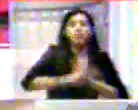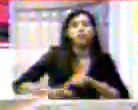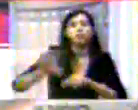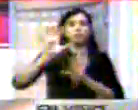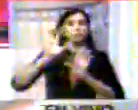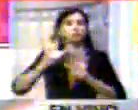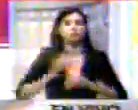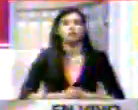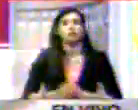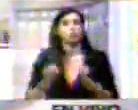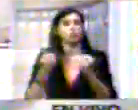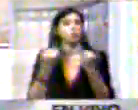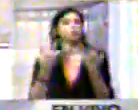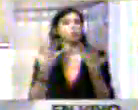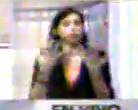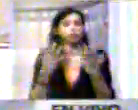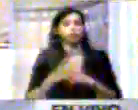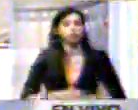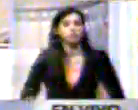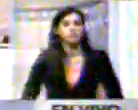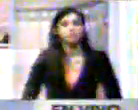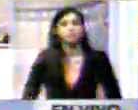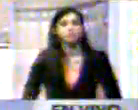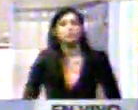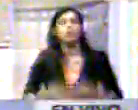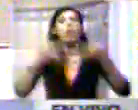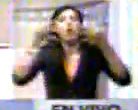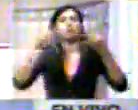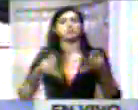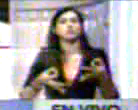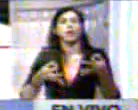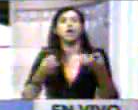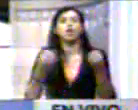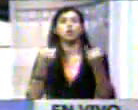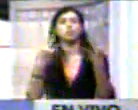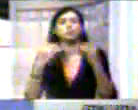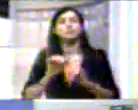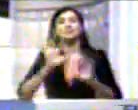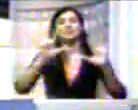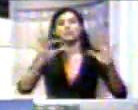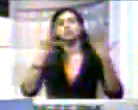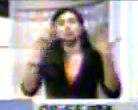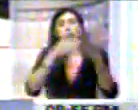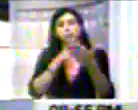Una cifra importante también, aquí están las cifras oficiales.